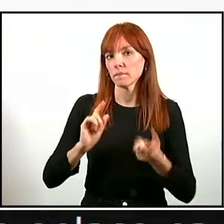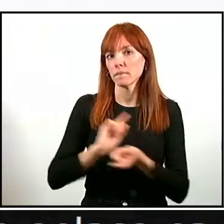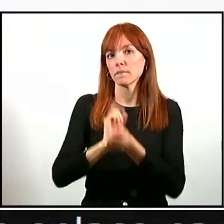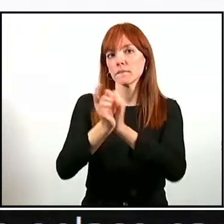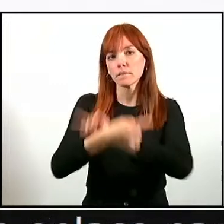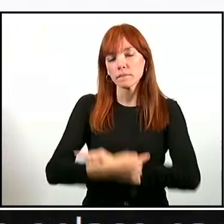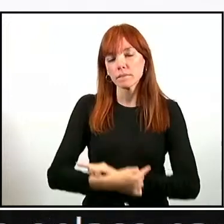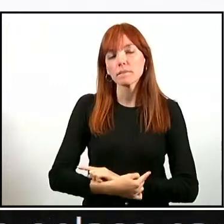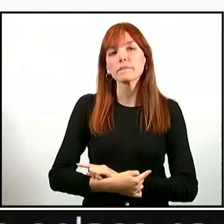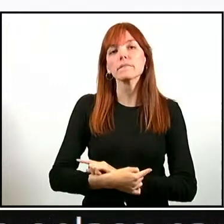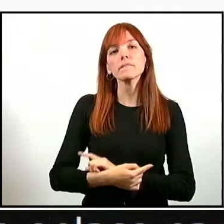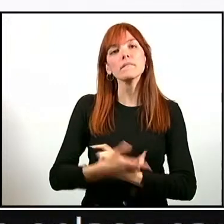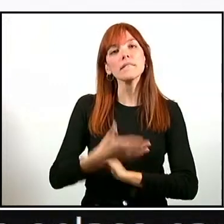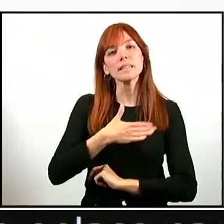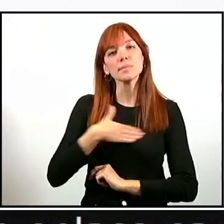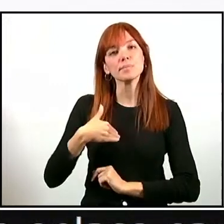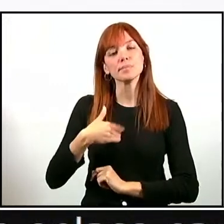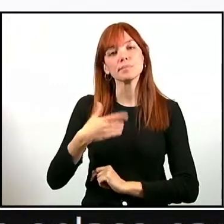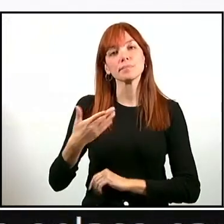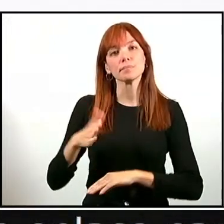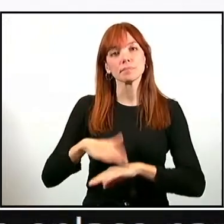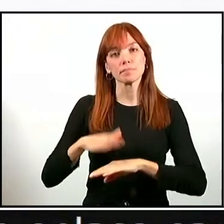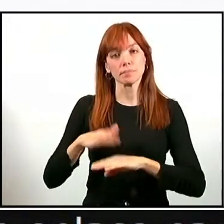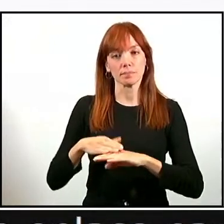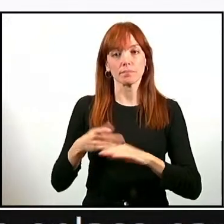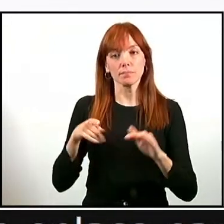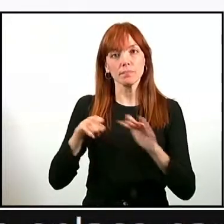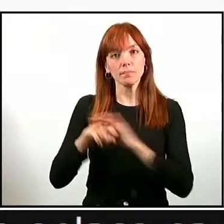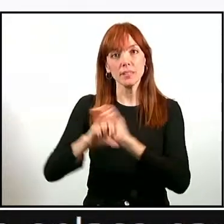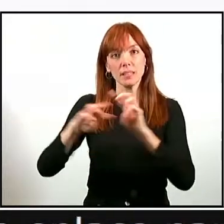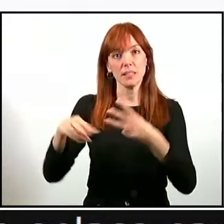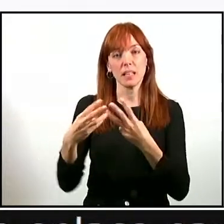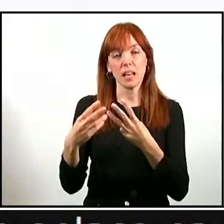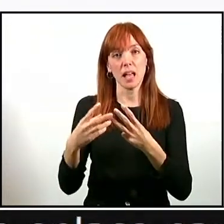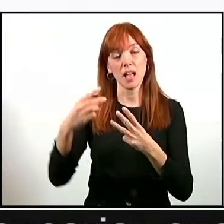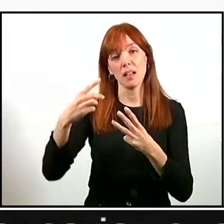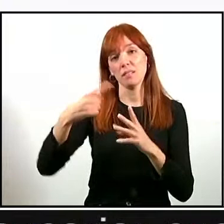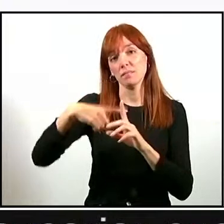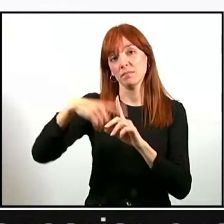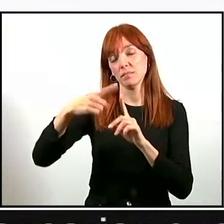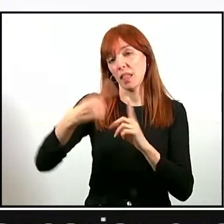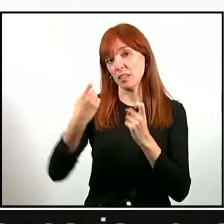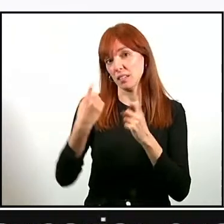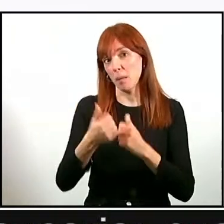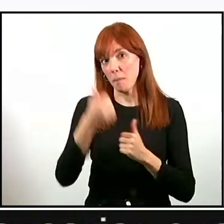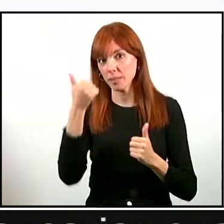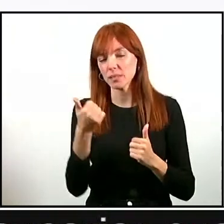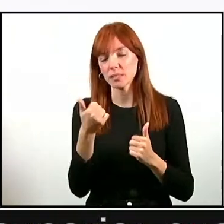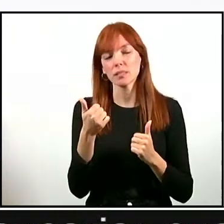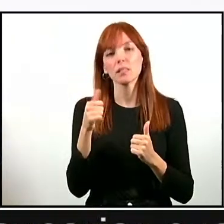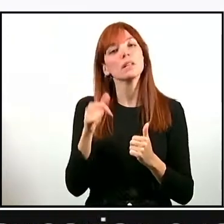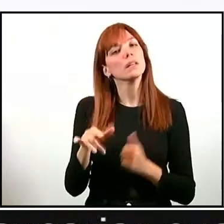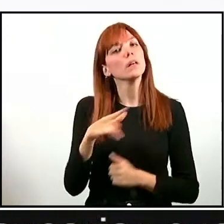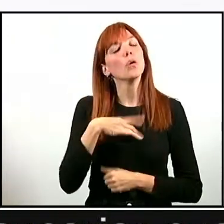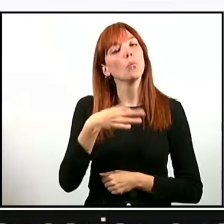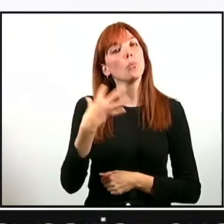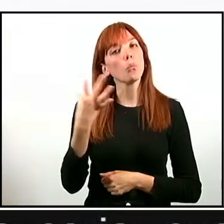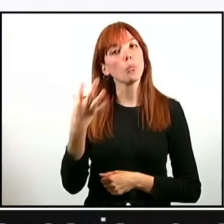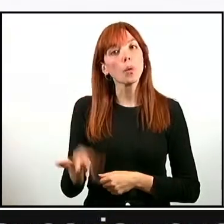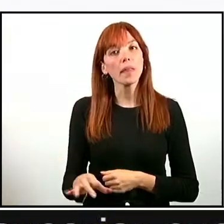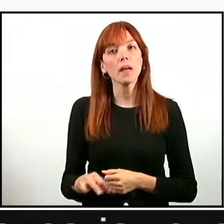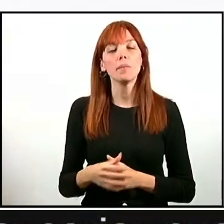de una banda ancha superior, pues estas subvenciones podrán hacer que las